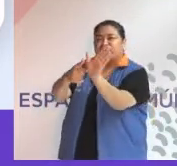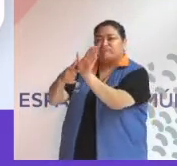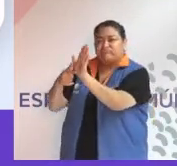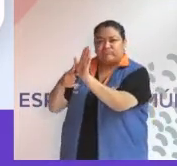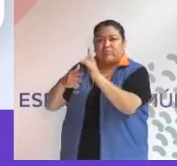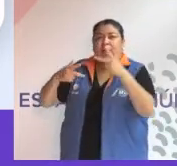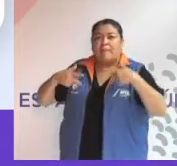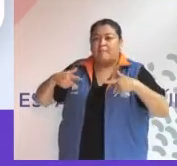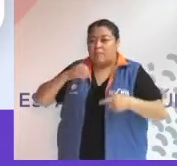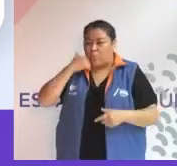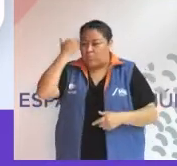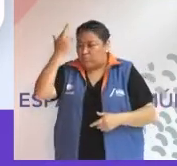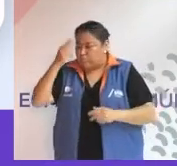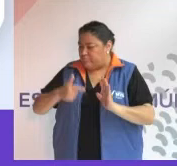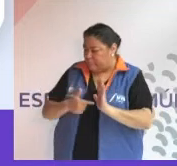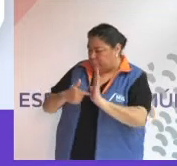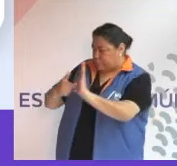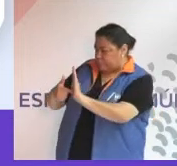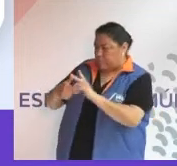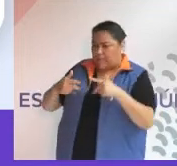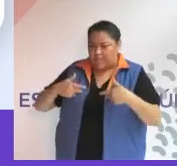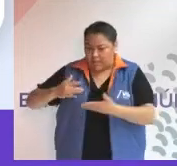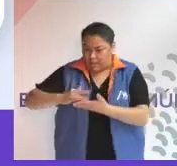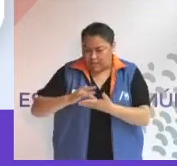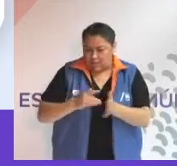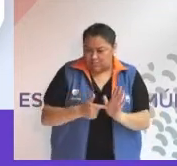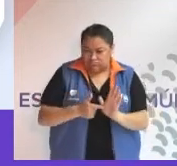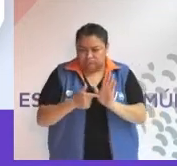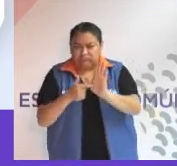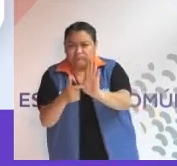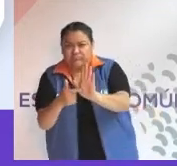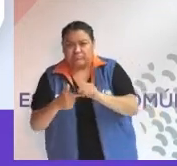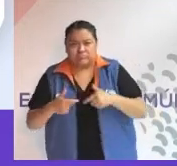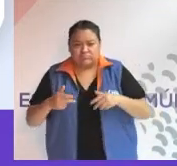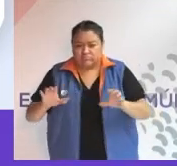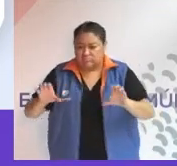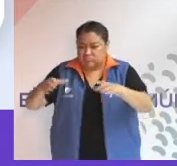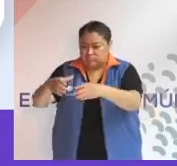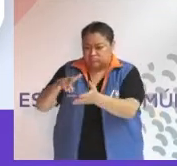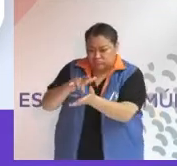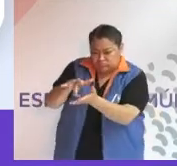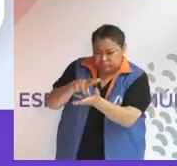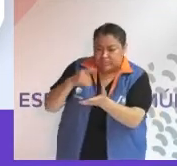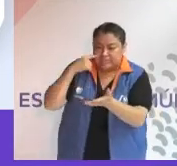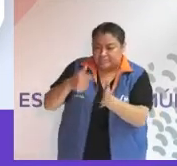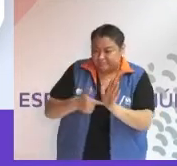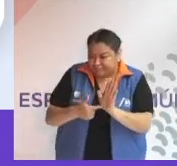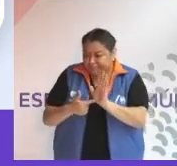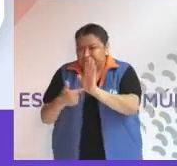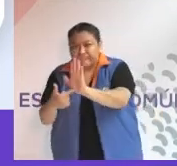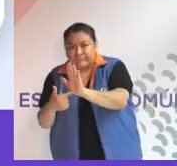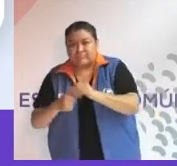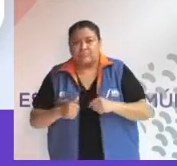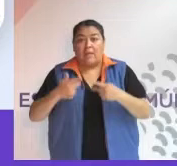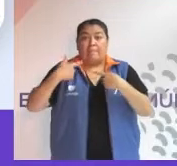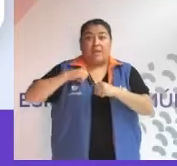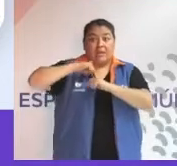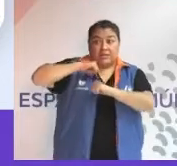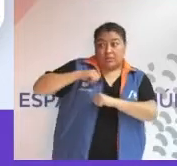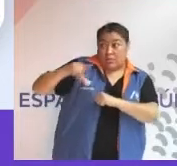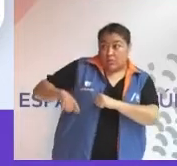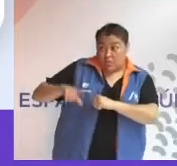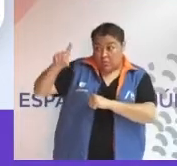nuestros voluntarios, a nuestros colaboradores, a las comunidades o los grupos a los que apoyamos, a las